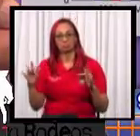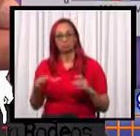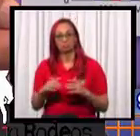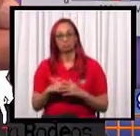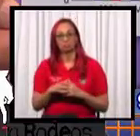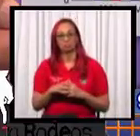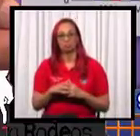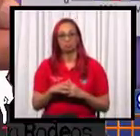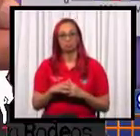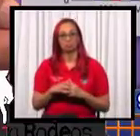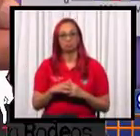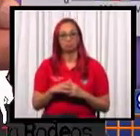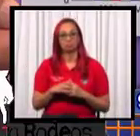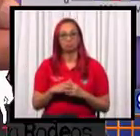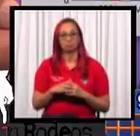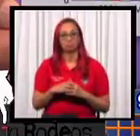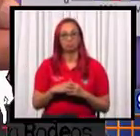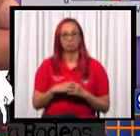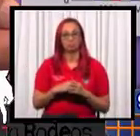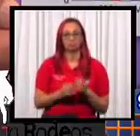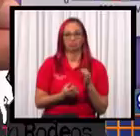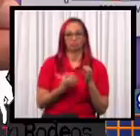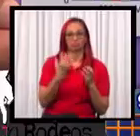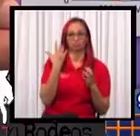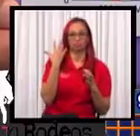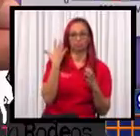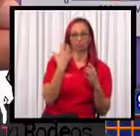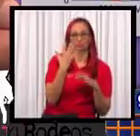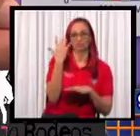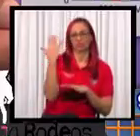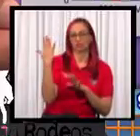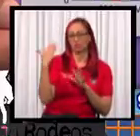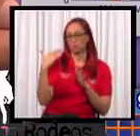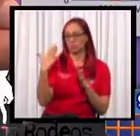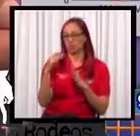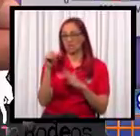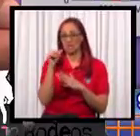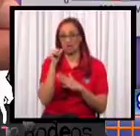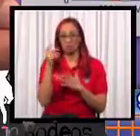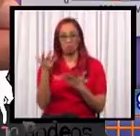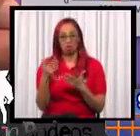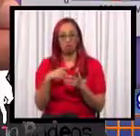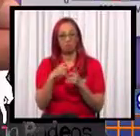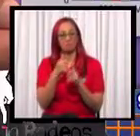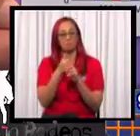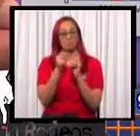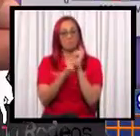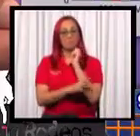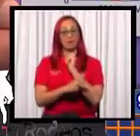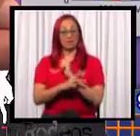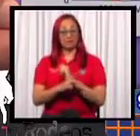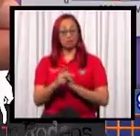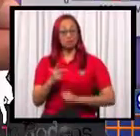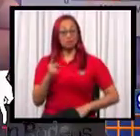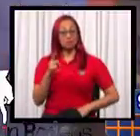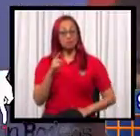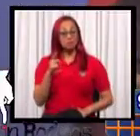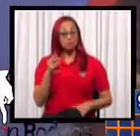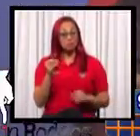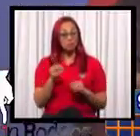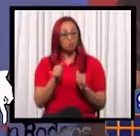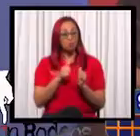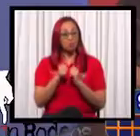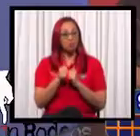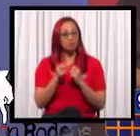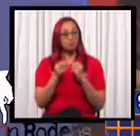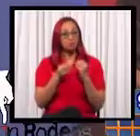incendios forestales tremendos porque no cae en una sola gota de agua, mismos países que son competitivos en la producción de